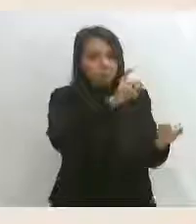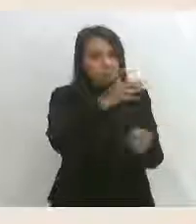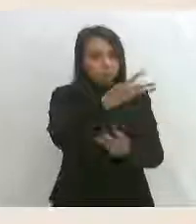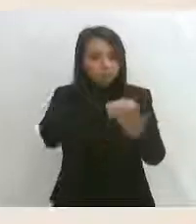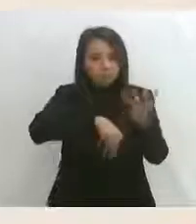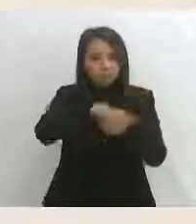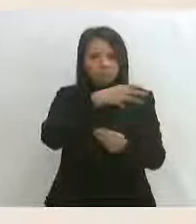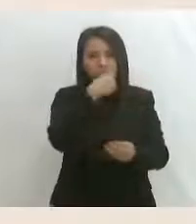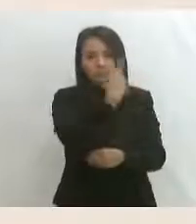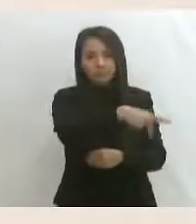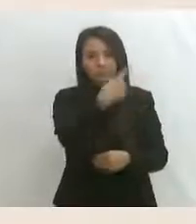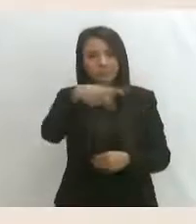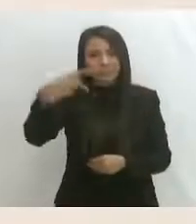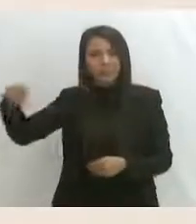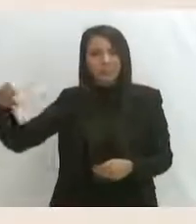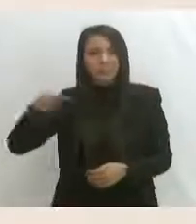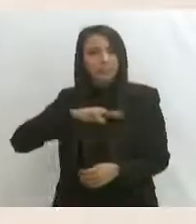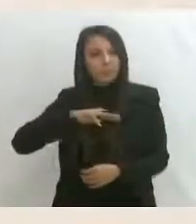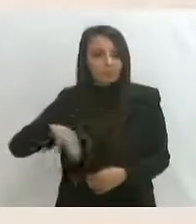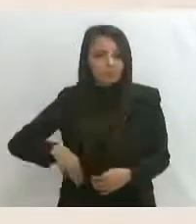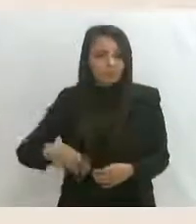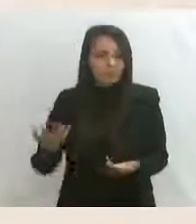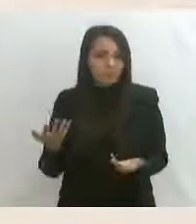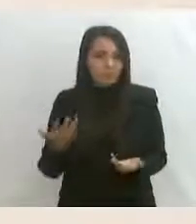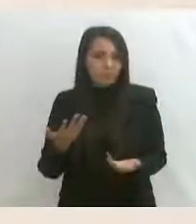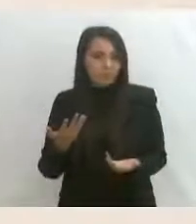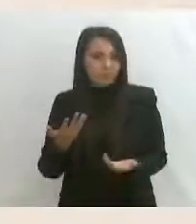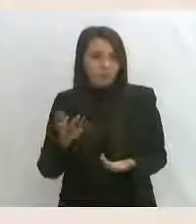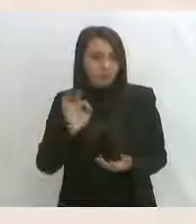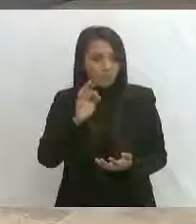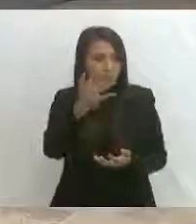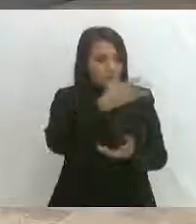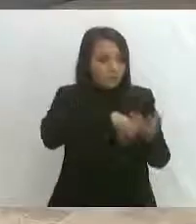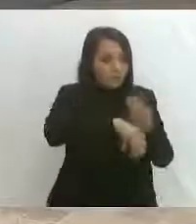propios, pues se logra